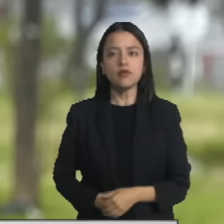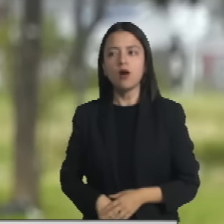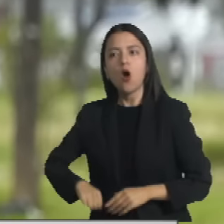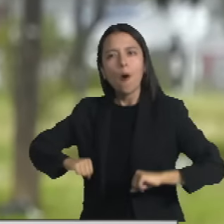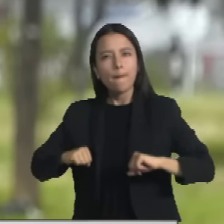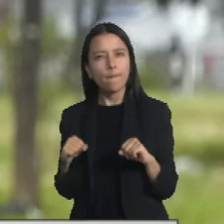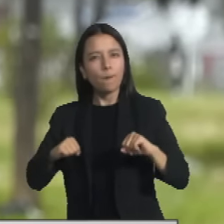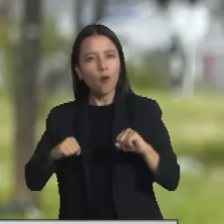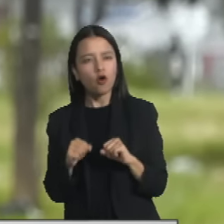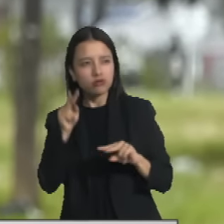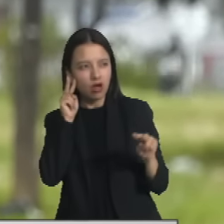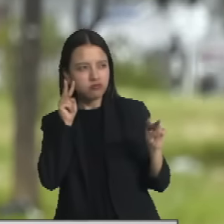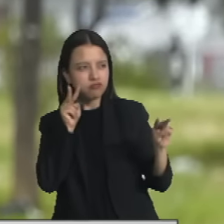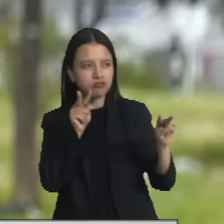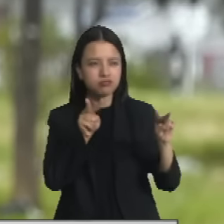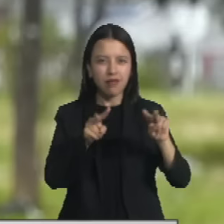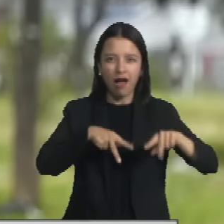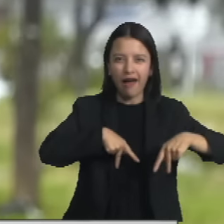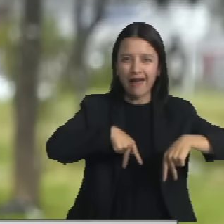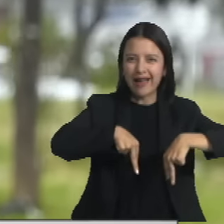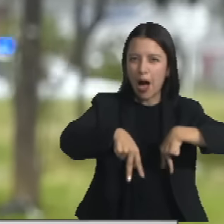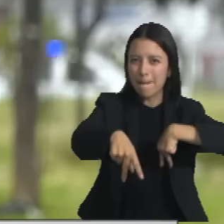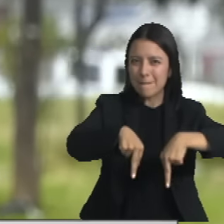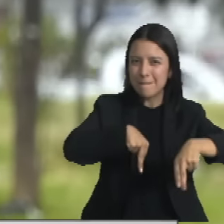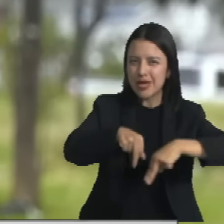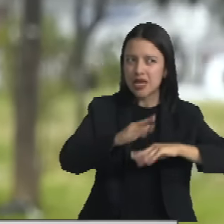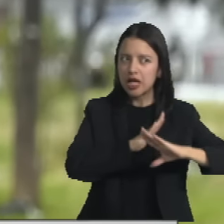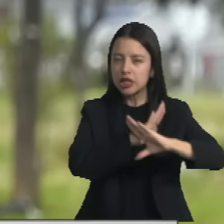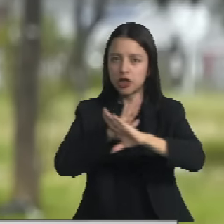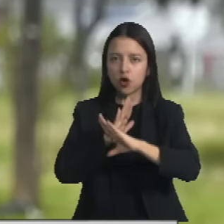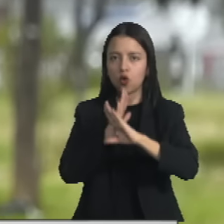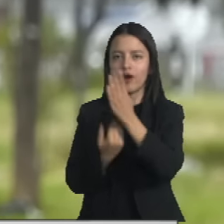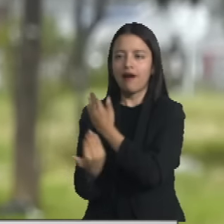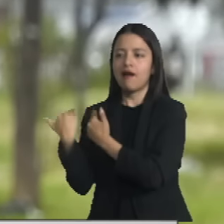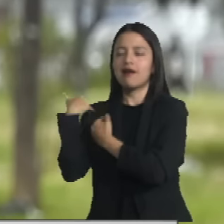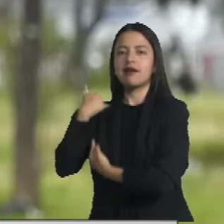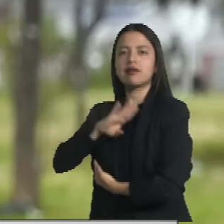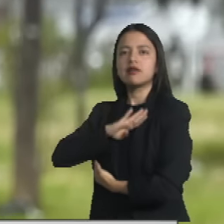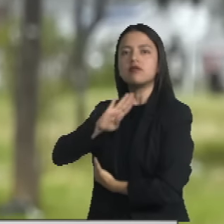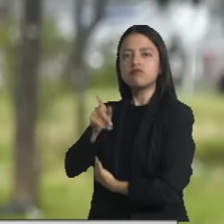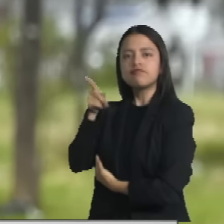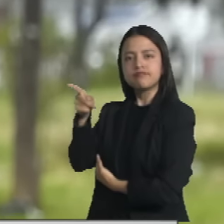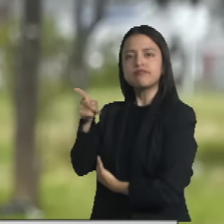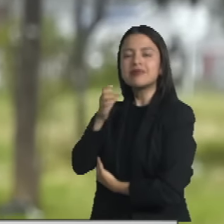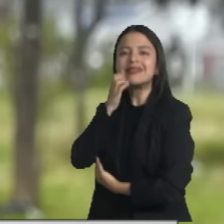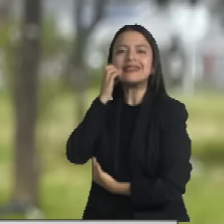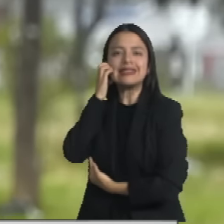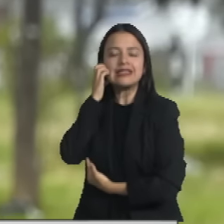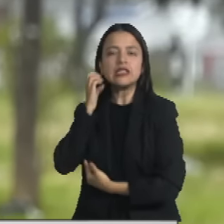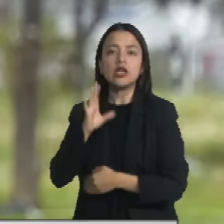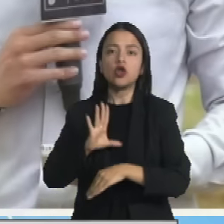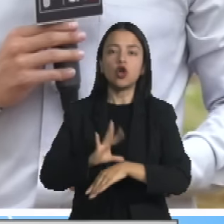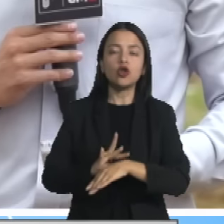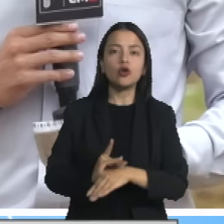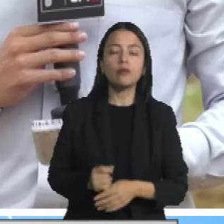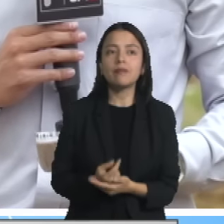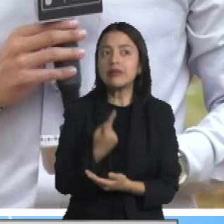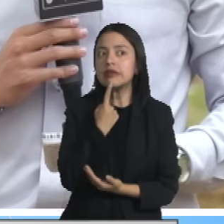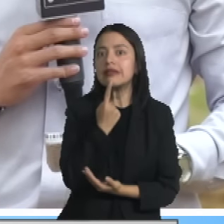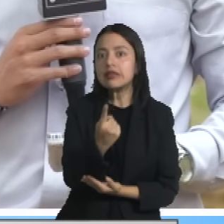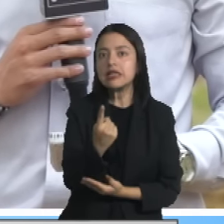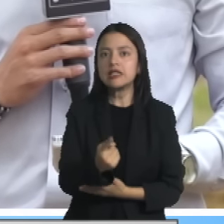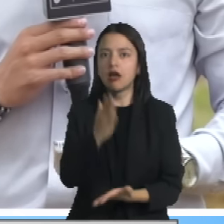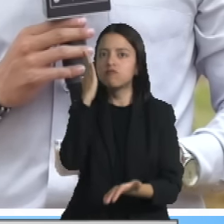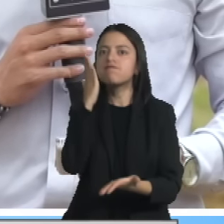Bogotá Camina Segura, la Alcaldía de Bogotá, en cabeza precisamente del alcalde mayor de la capital de la República, el doctor Carlos Fernando Galán, anunció un